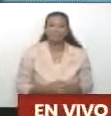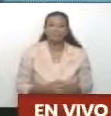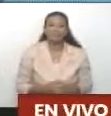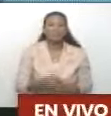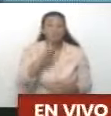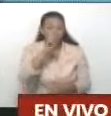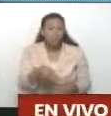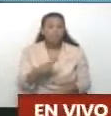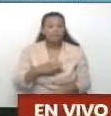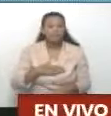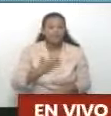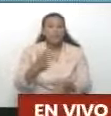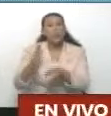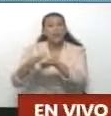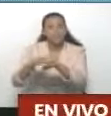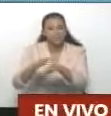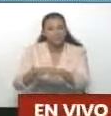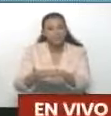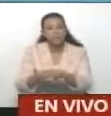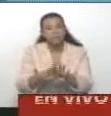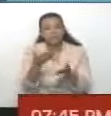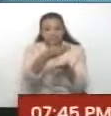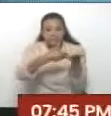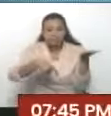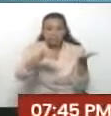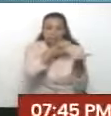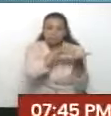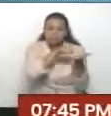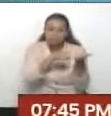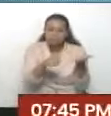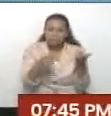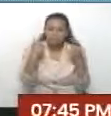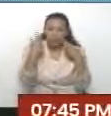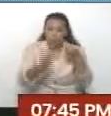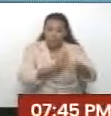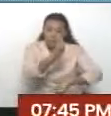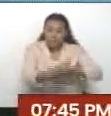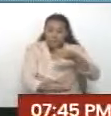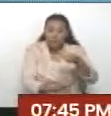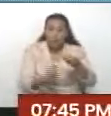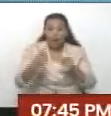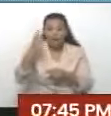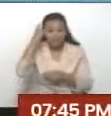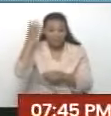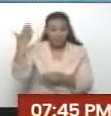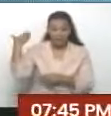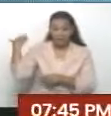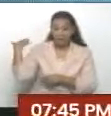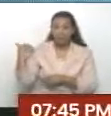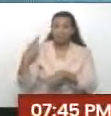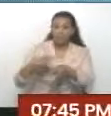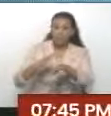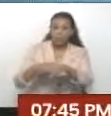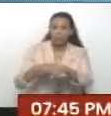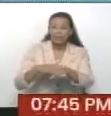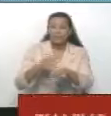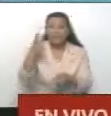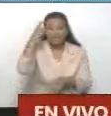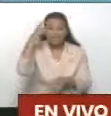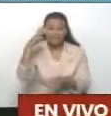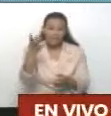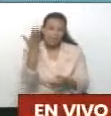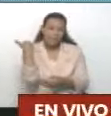Yo también quiero, en el marco de lo que anuncié desde Mérida,